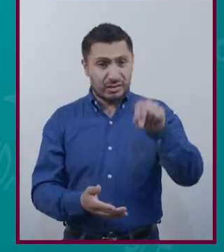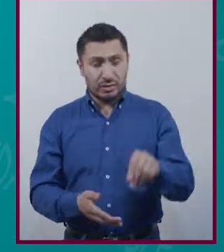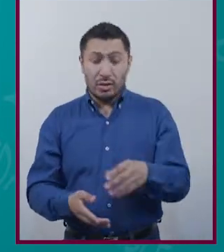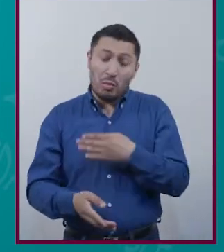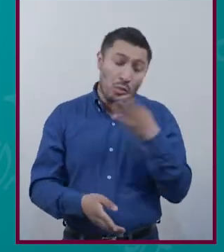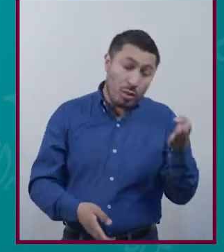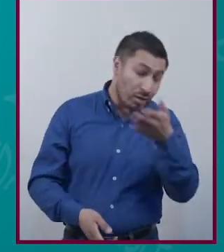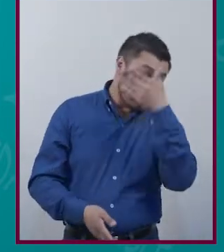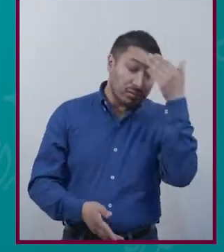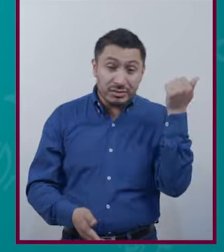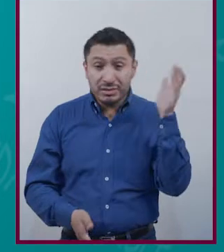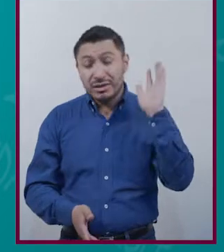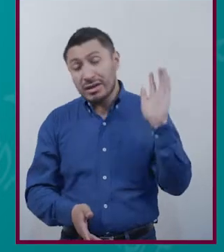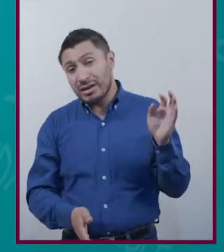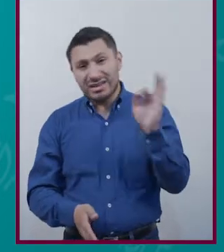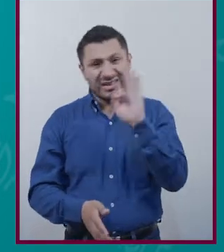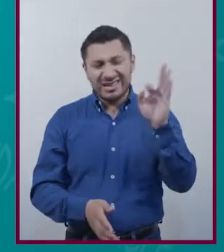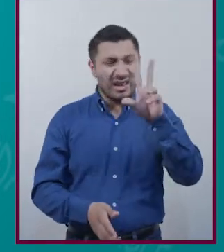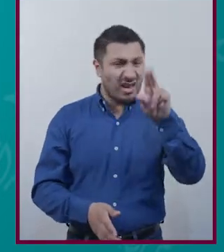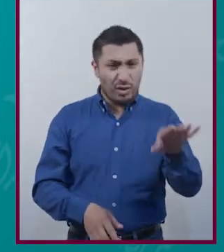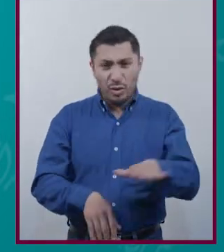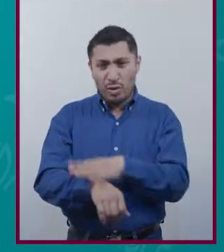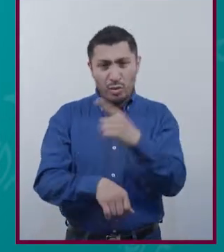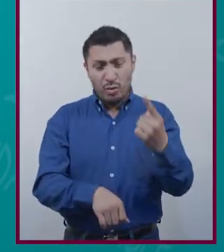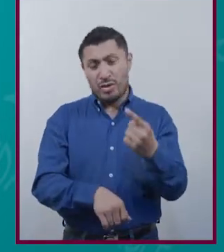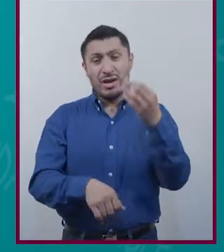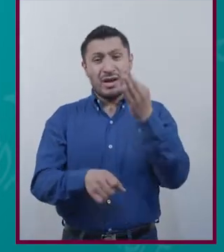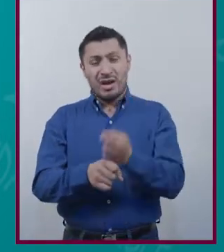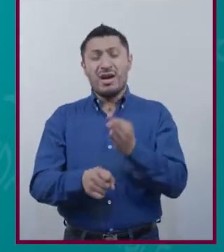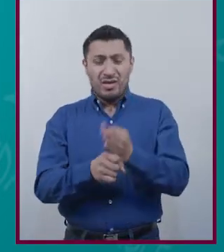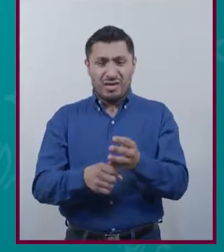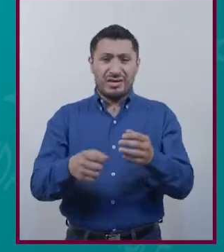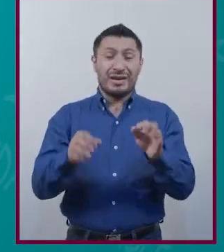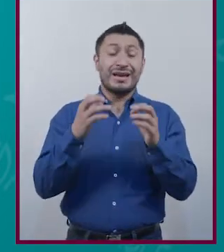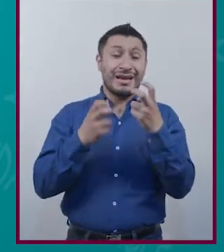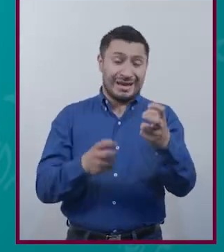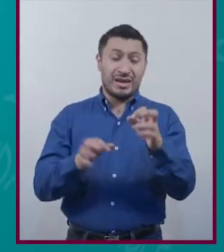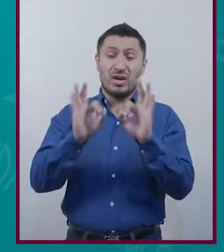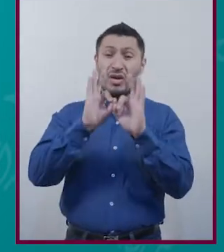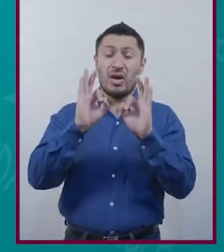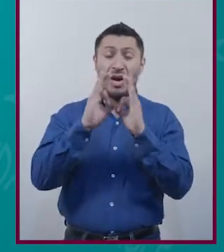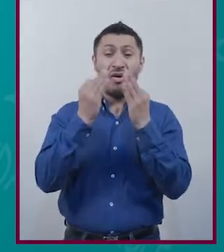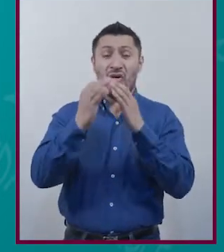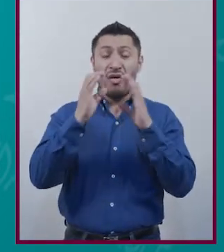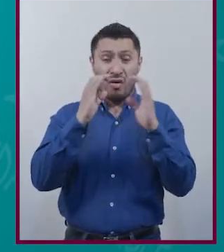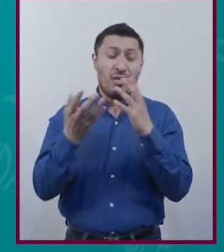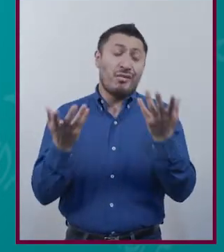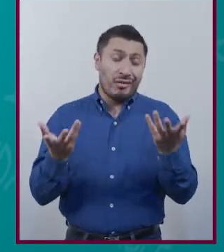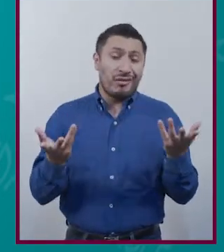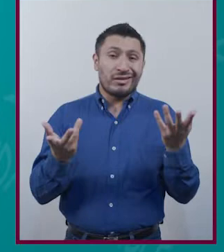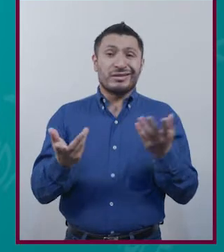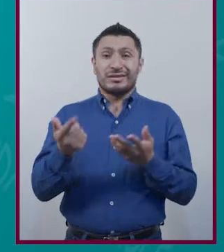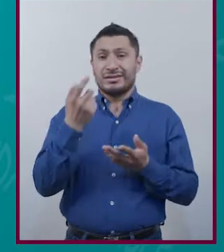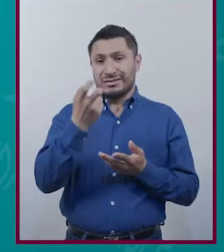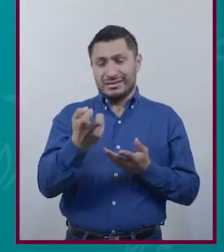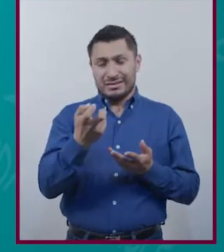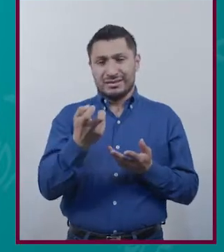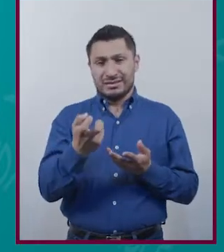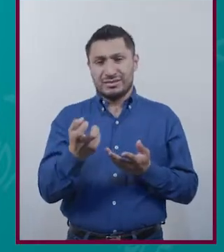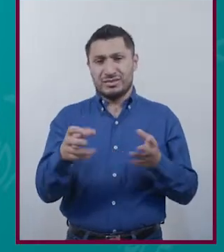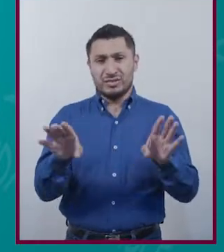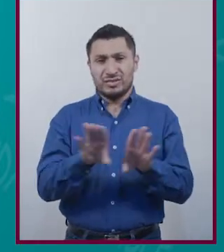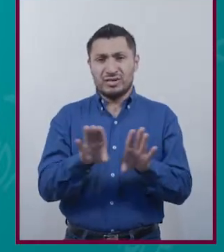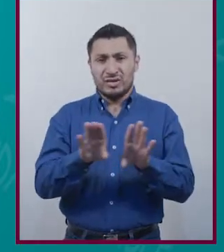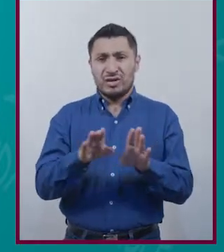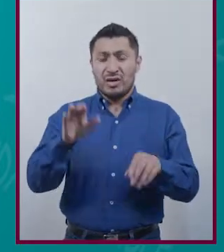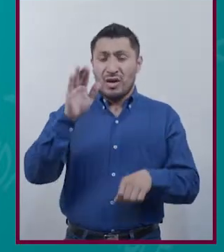sé. Supongo que no, porque pues es como ahorita todo nuestro medio de comunicación, ¿no? Por todos lados, y es como nuestra